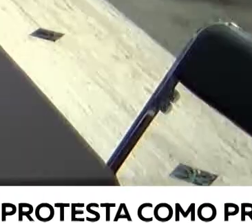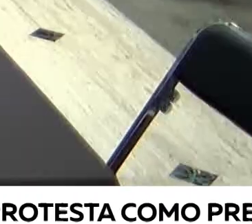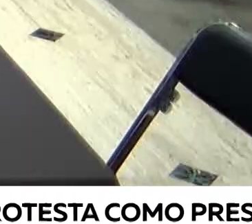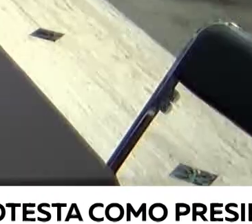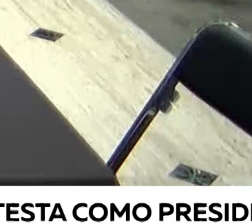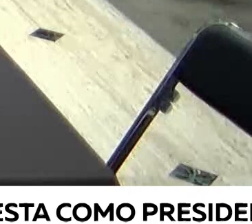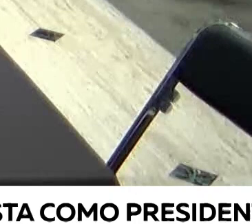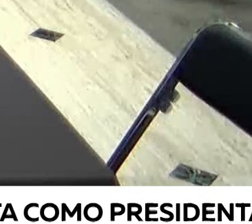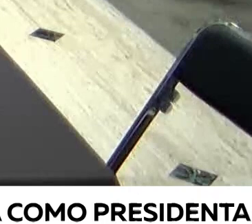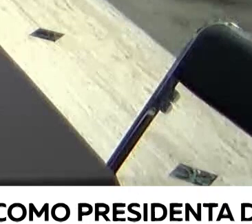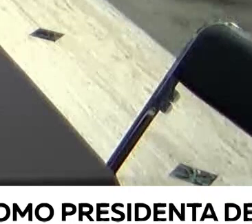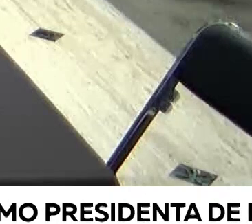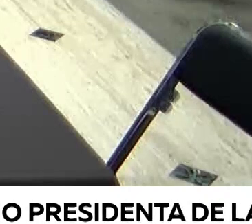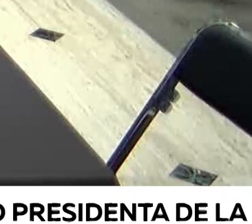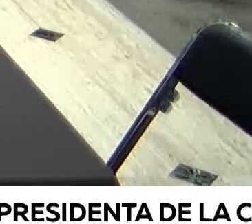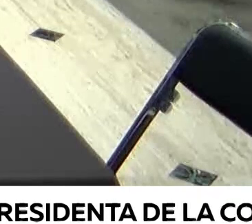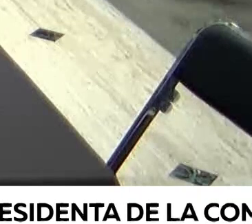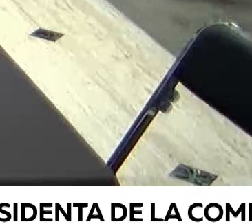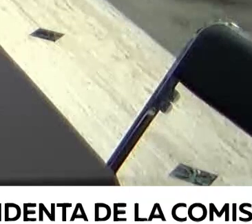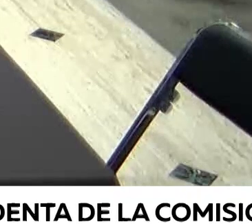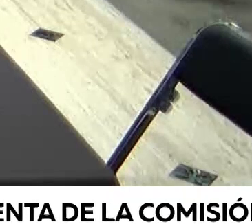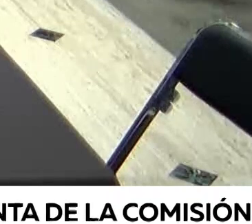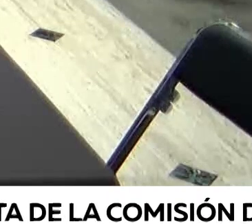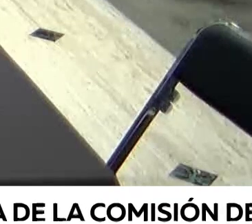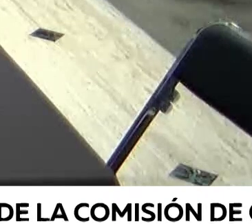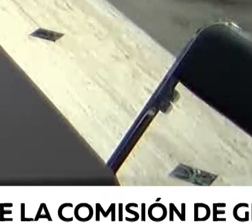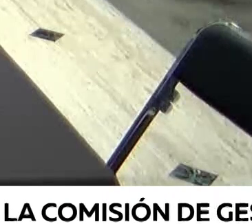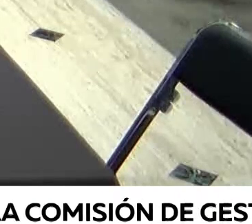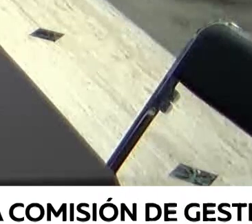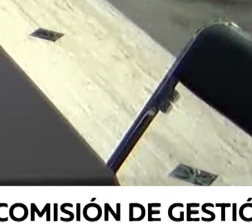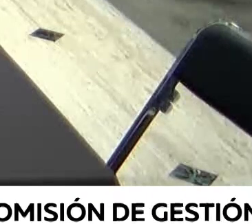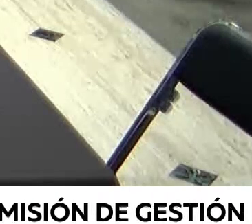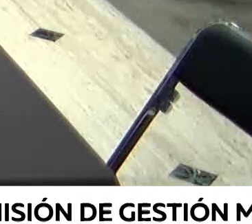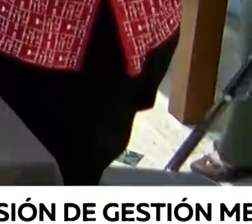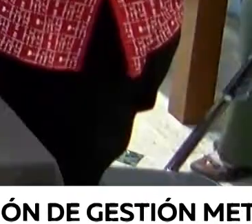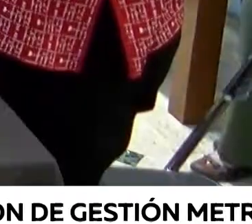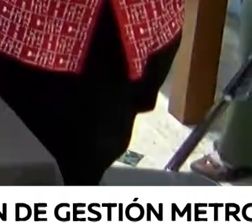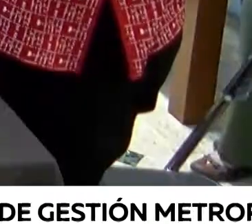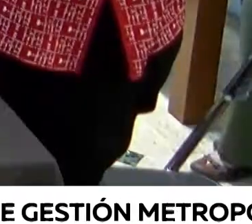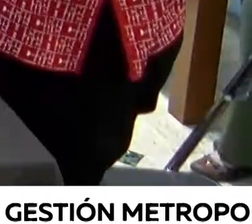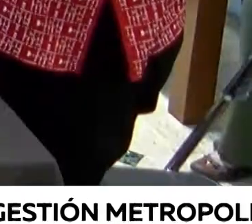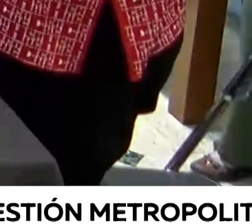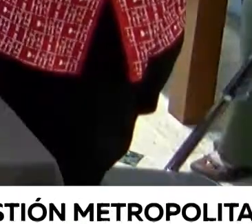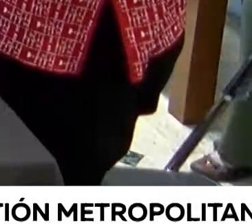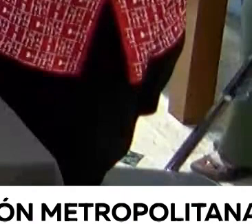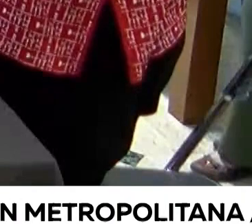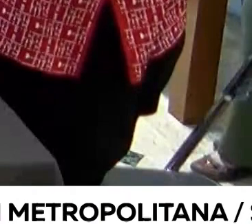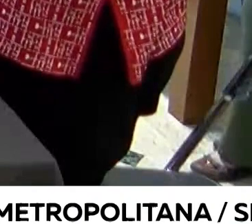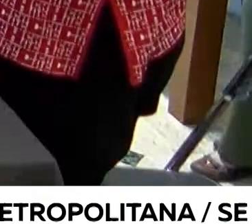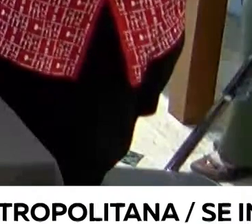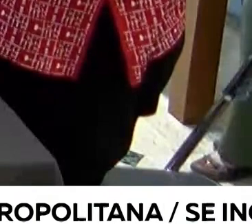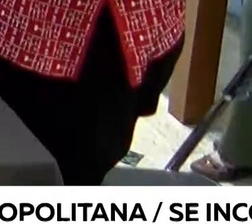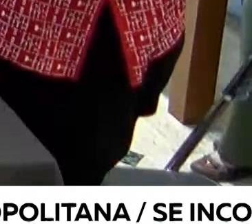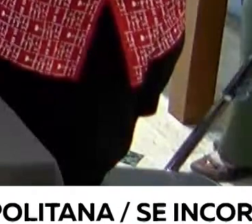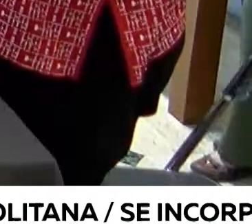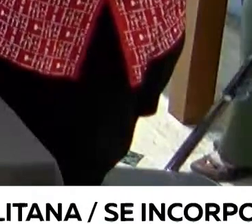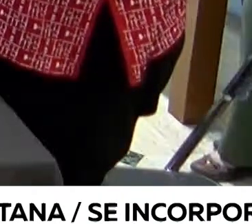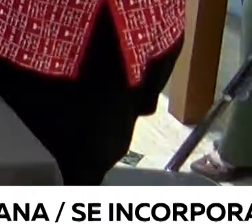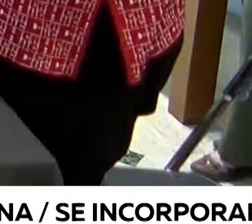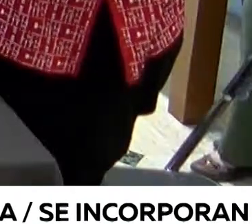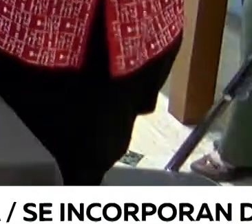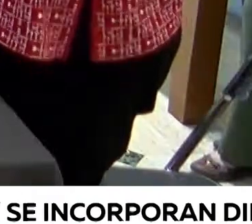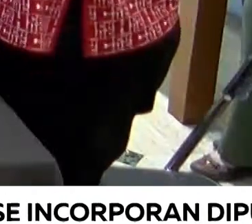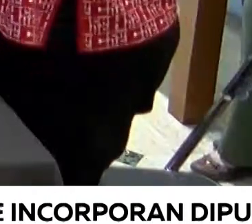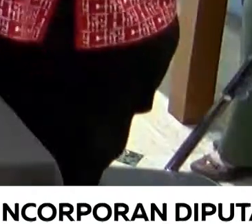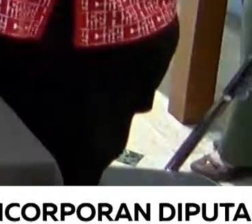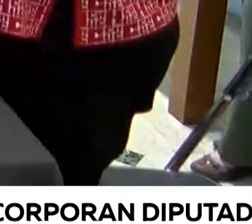Social, Familia y Niñez se integra Lilia Paloma Romo Gómez. En Comisión de Hacienda y Presupuestos se integran Ángela Gómez